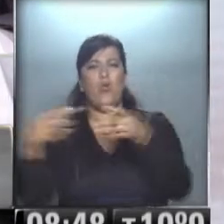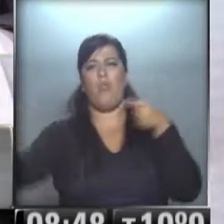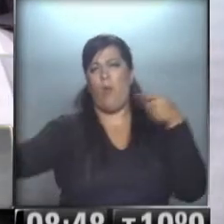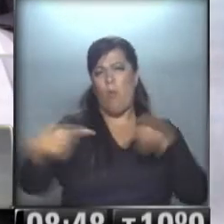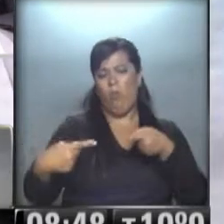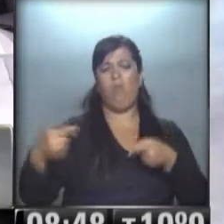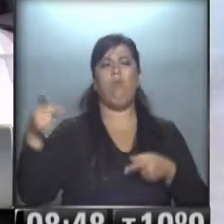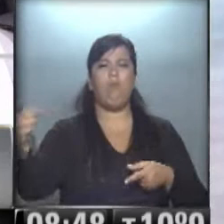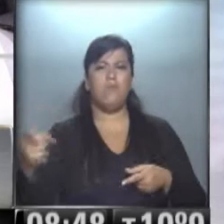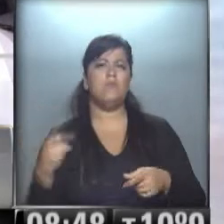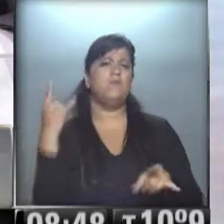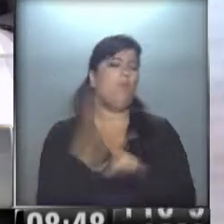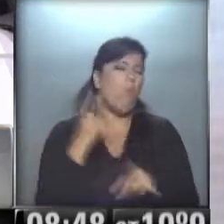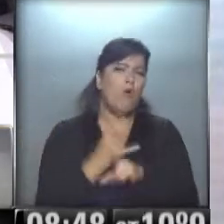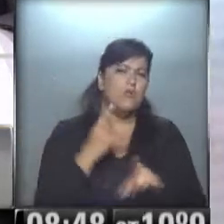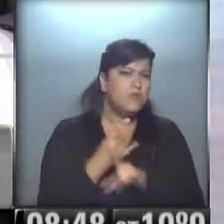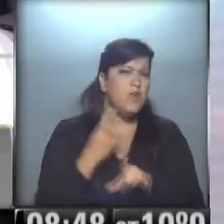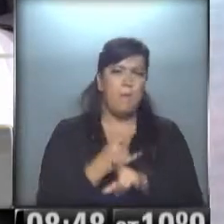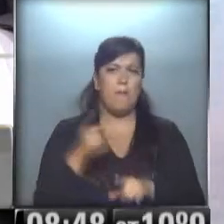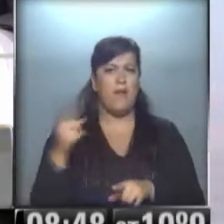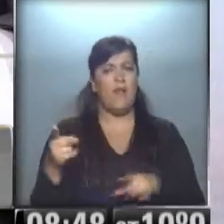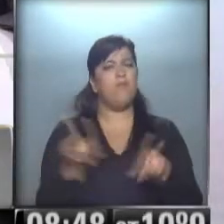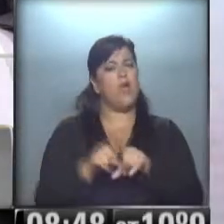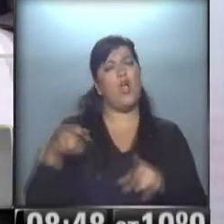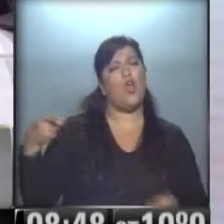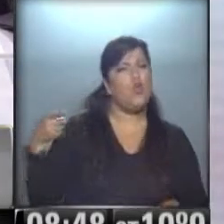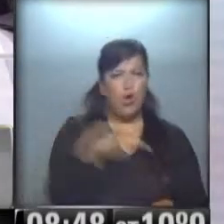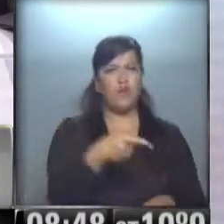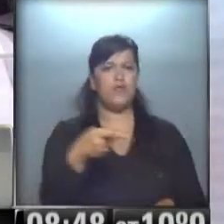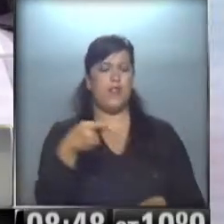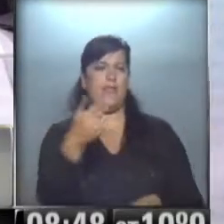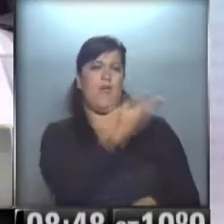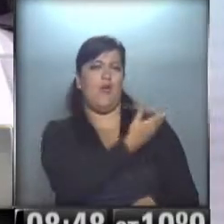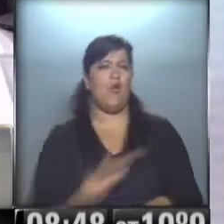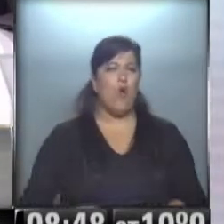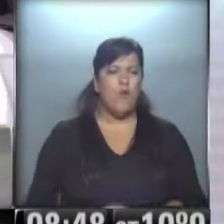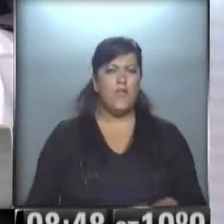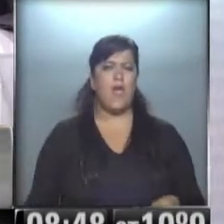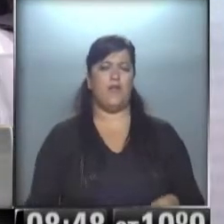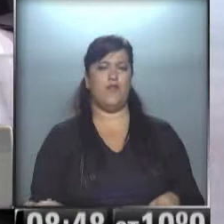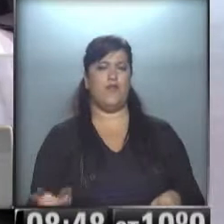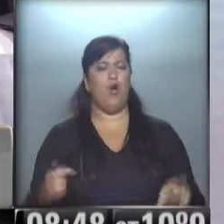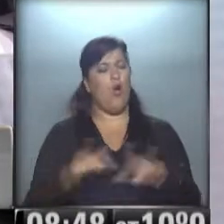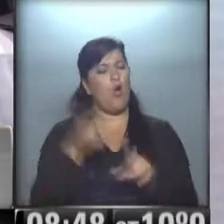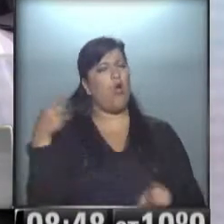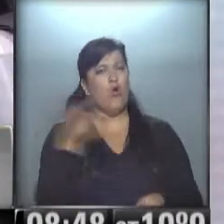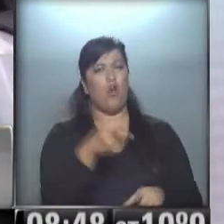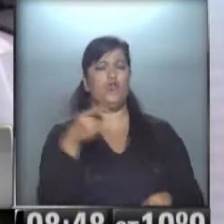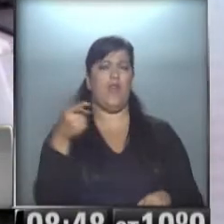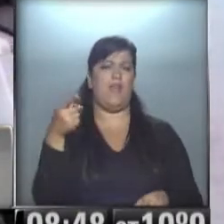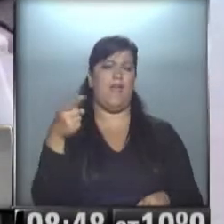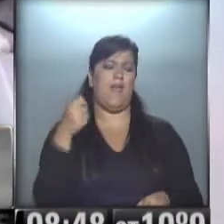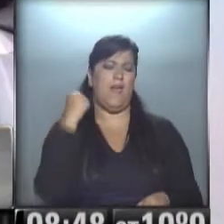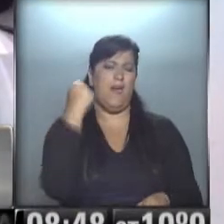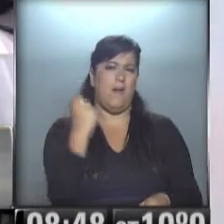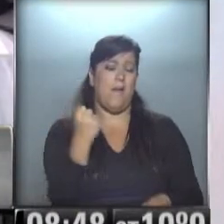manifestándose siempre, como lo han hecho en el último tiempo, en contra de la patria, en contra de un gobierno. Lo